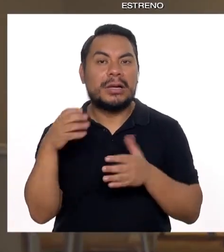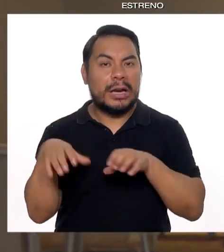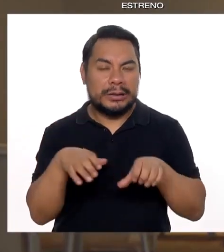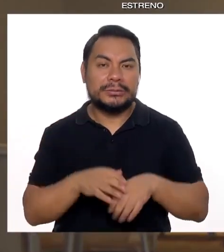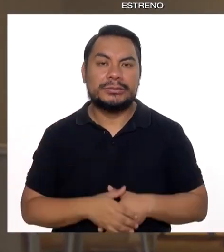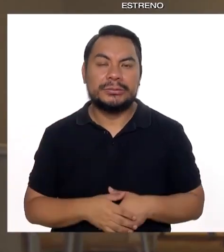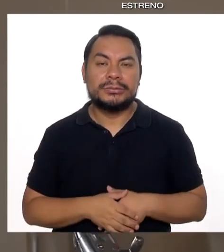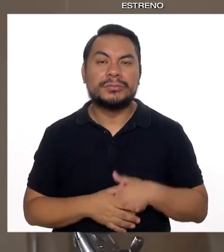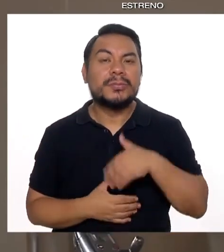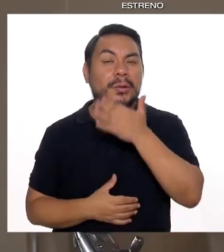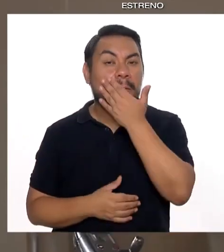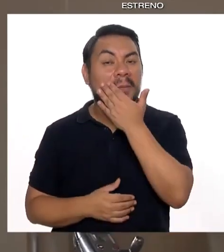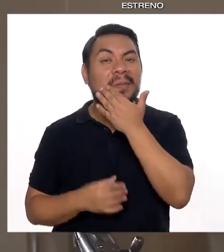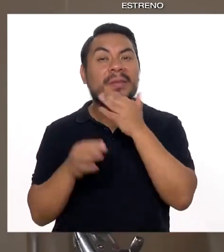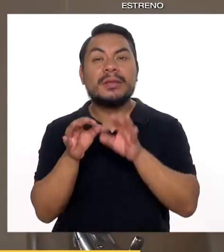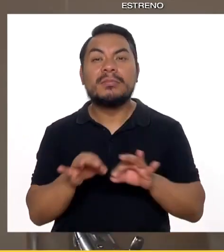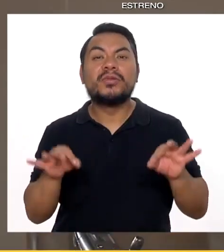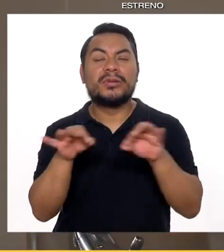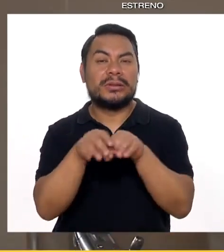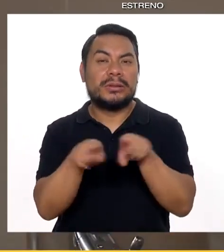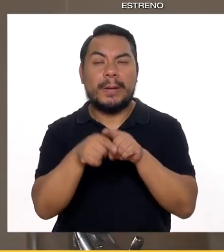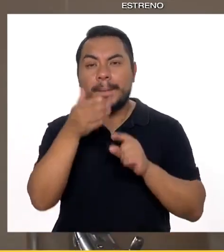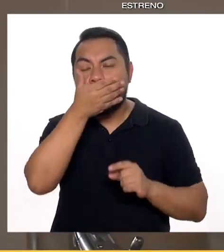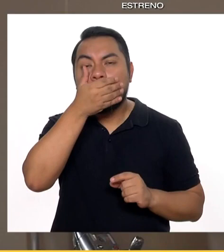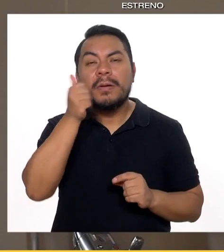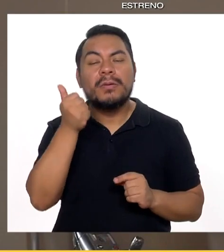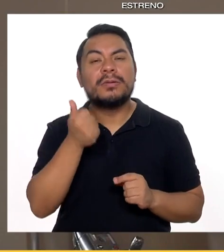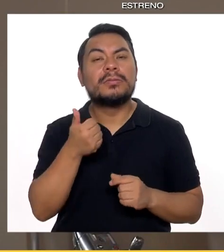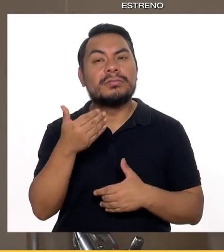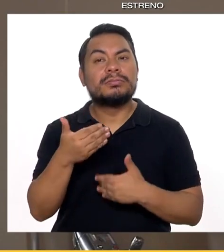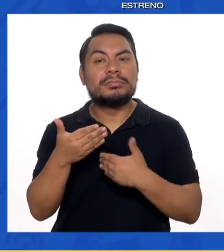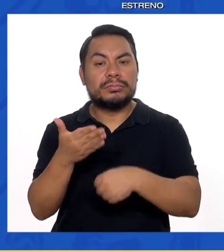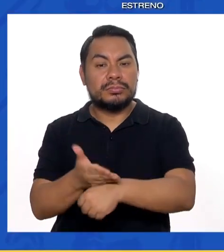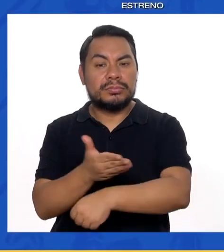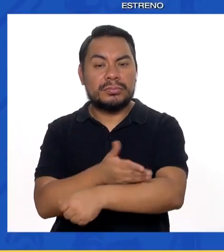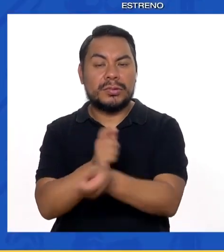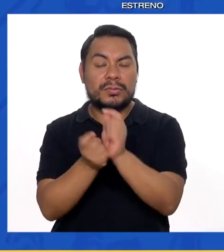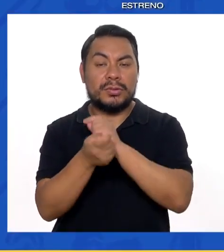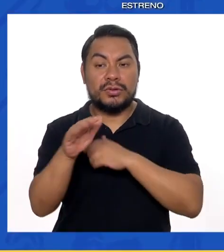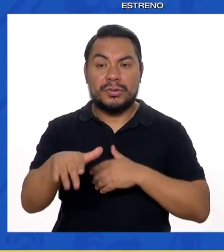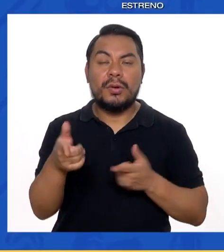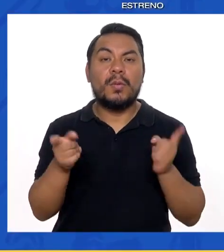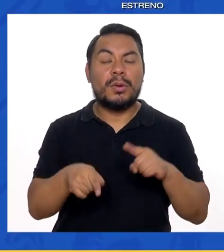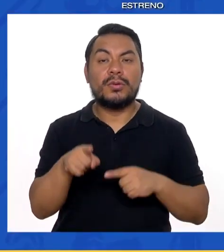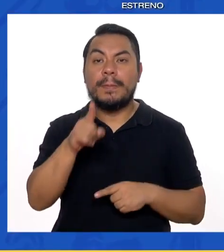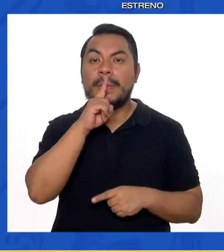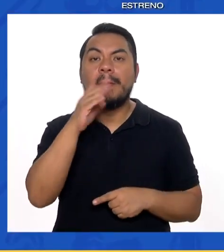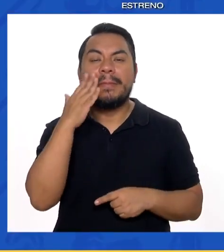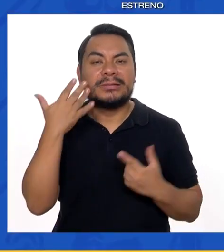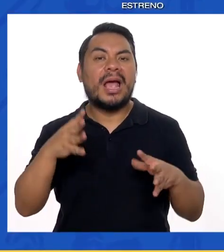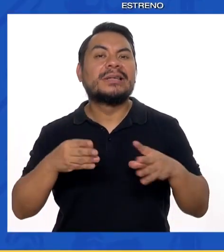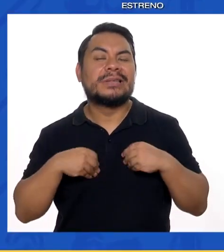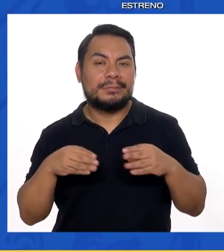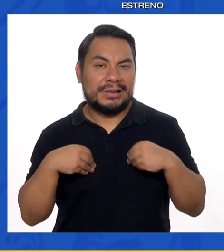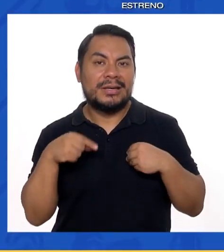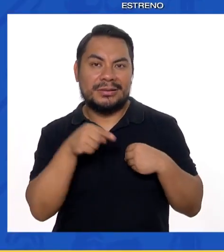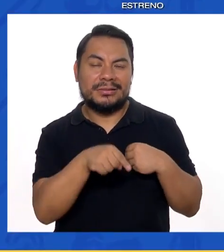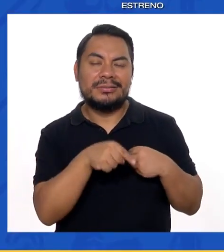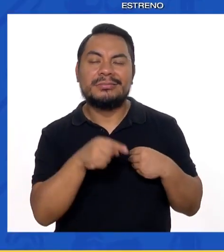importante es que el mejor momento de evolución de un niño comienza cuando sus papás aceptaron el